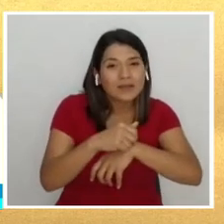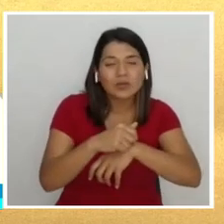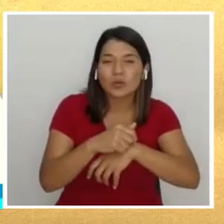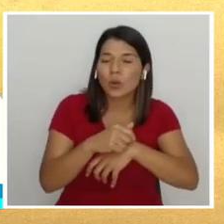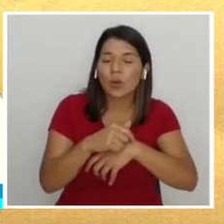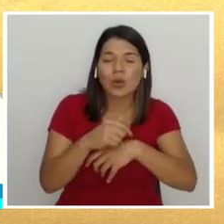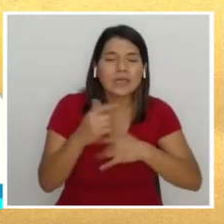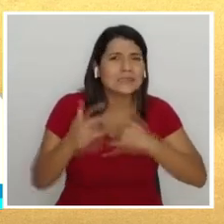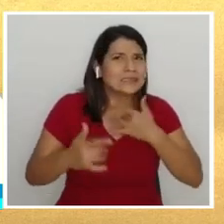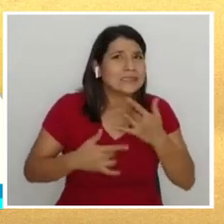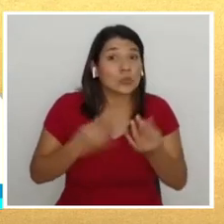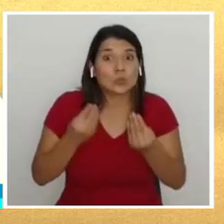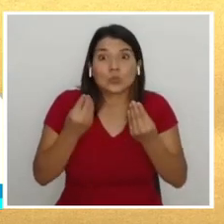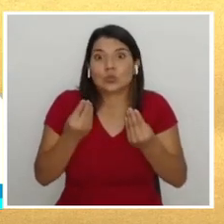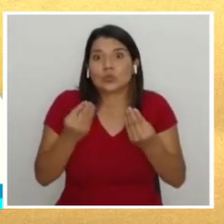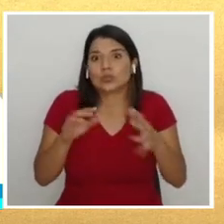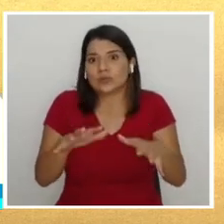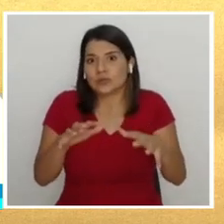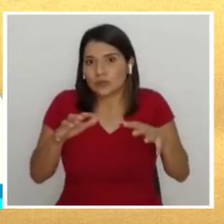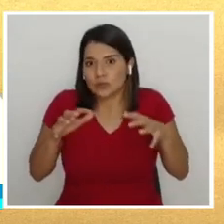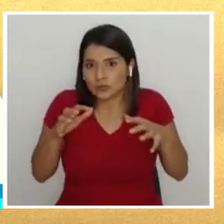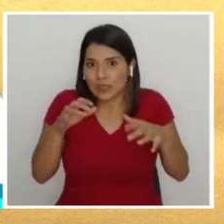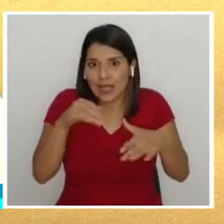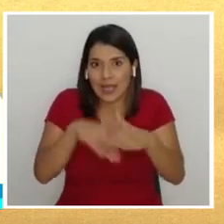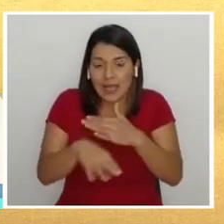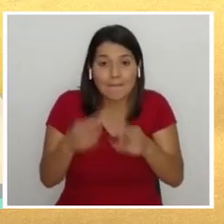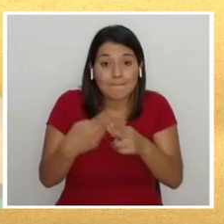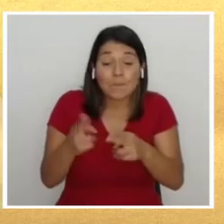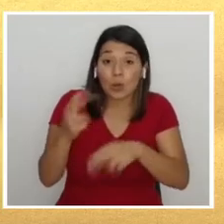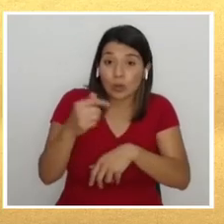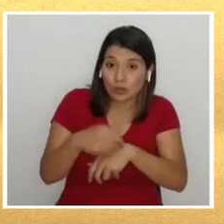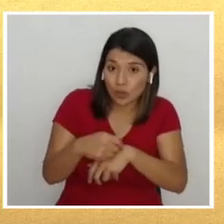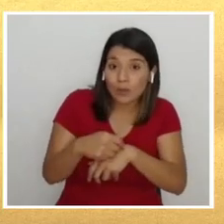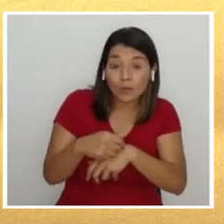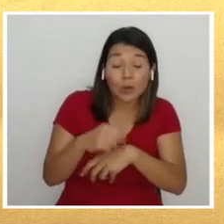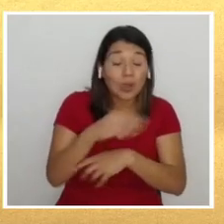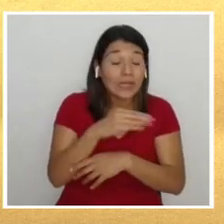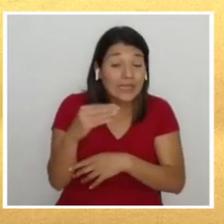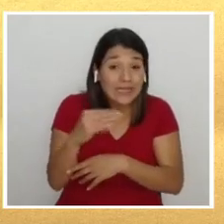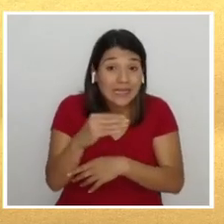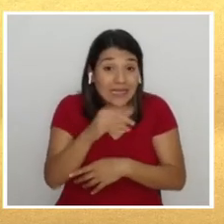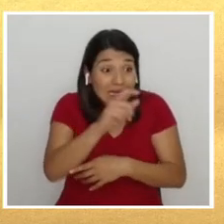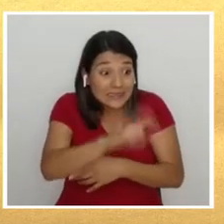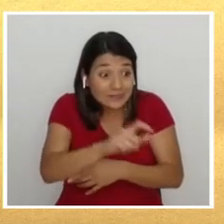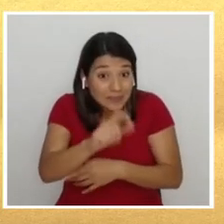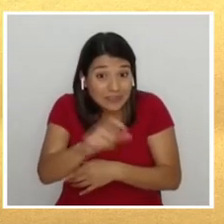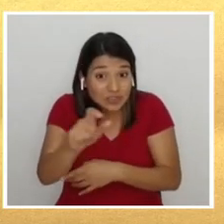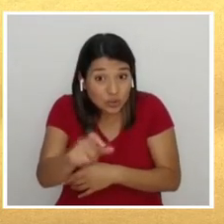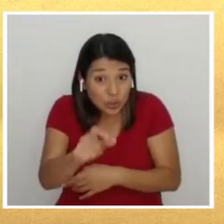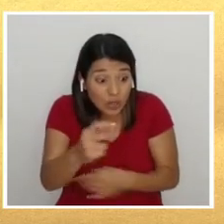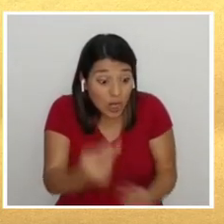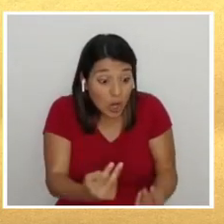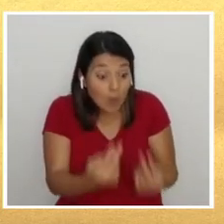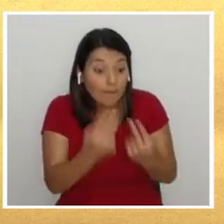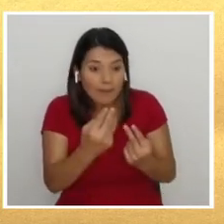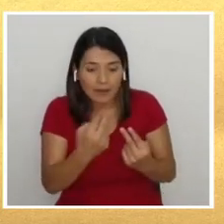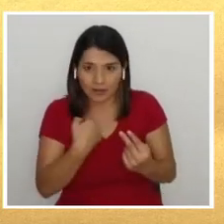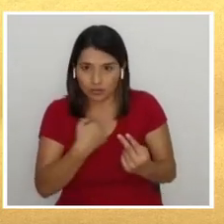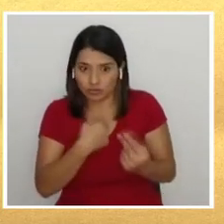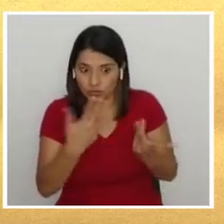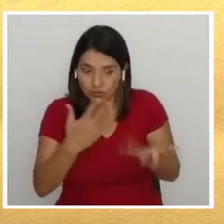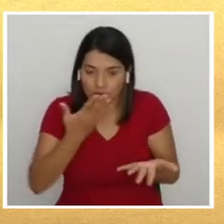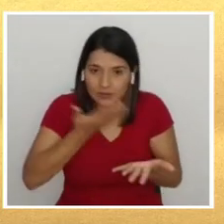estrés en muy poco tiempo, y las personas, cuando nos ven llegar a nosotros los rescatistas,